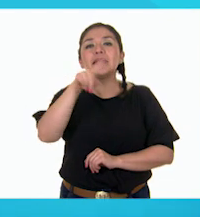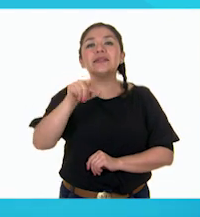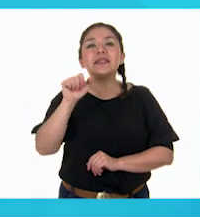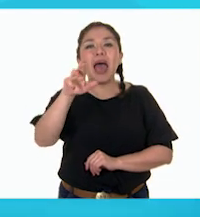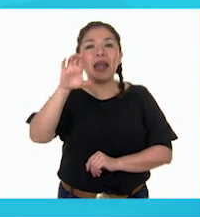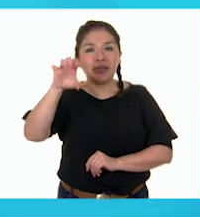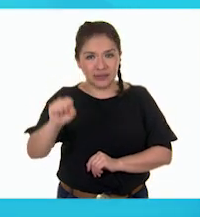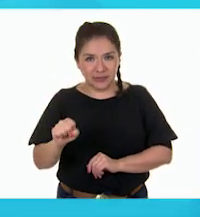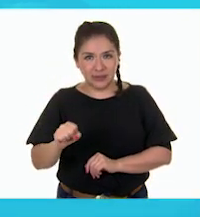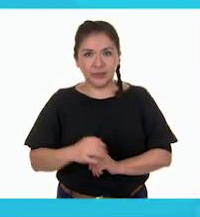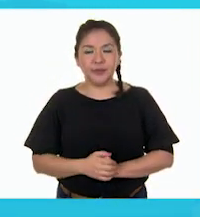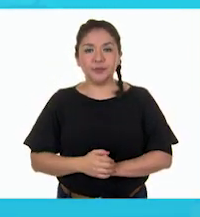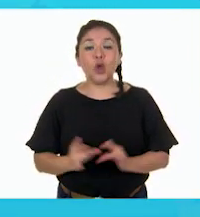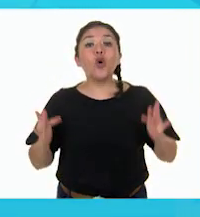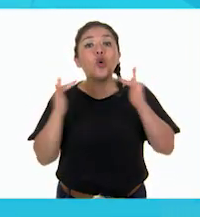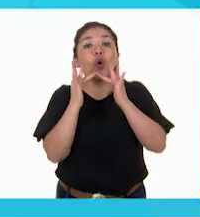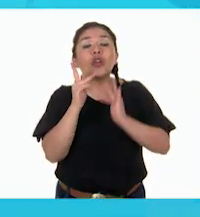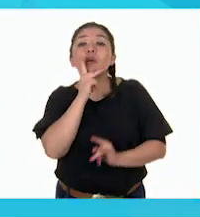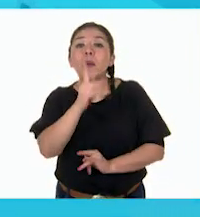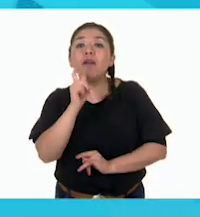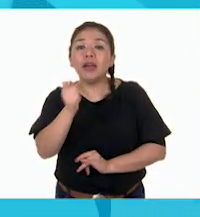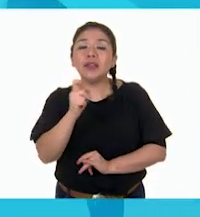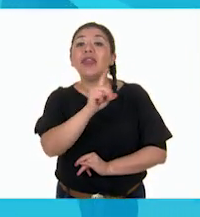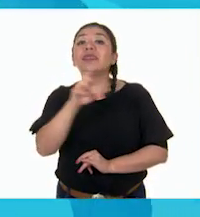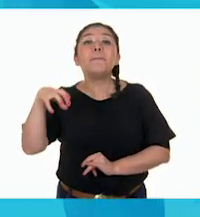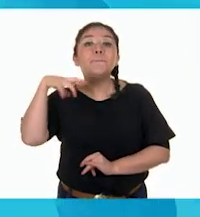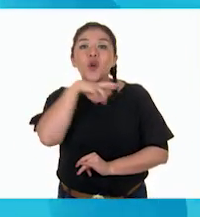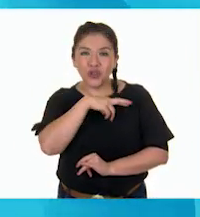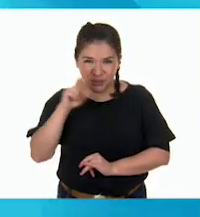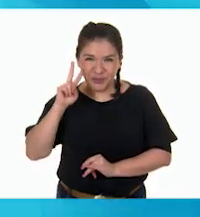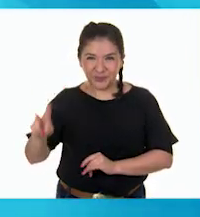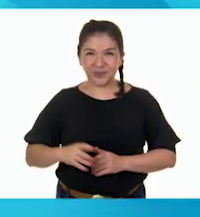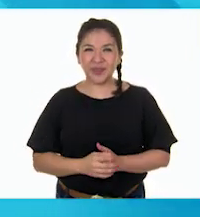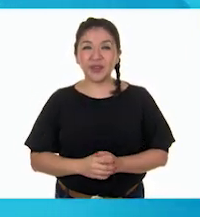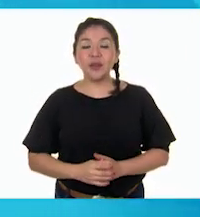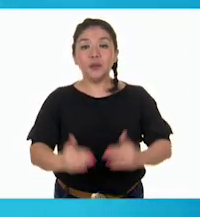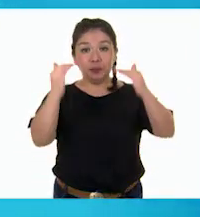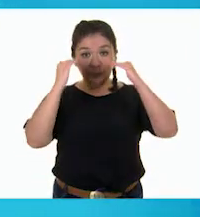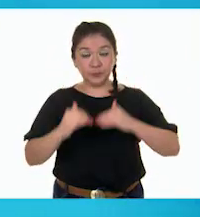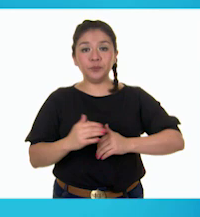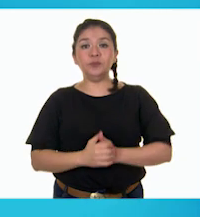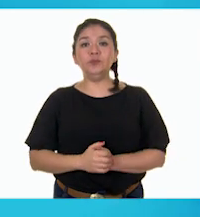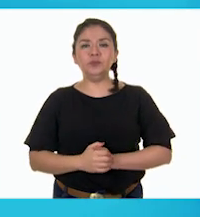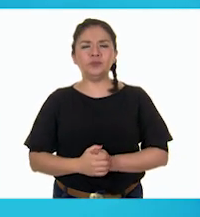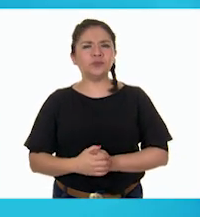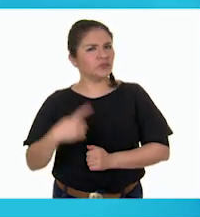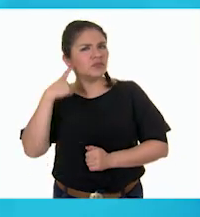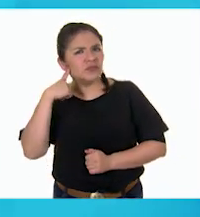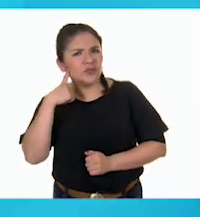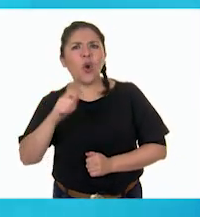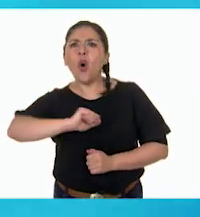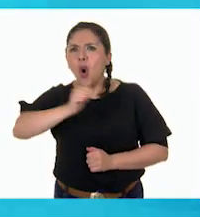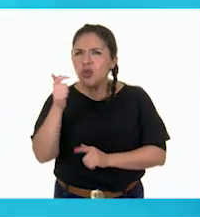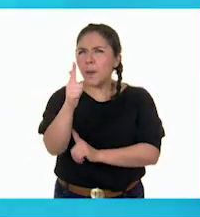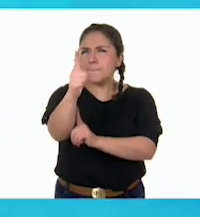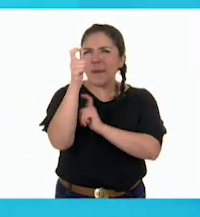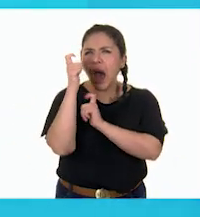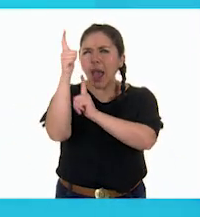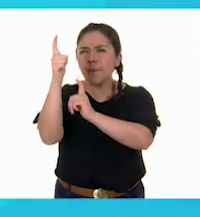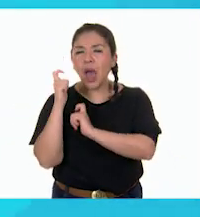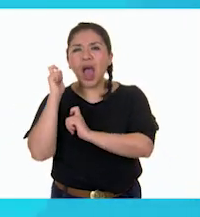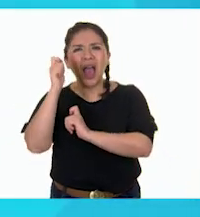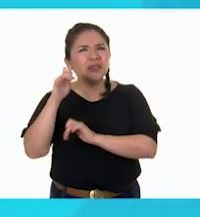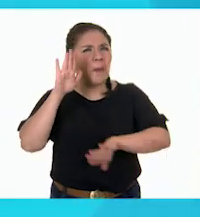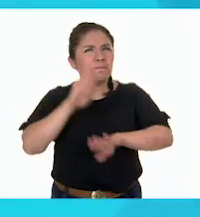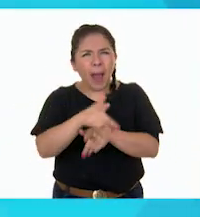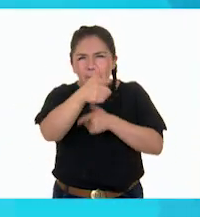silvestres. ¿Y el conector es? De pronto. Bien, siguiente. Entonces sonó otro tiro. Era una gran